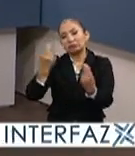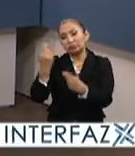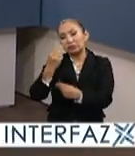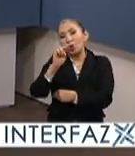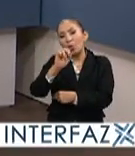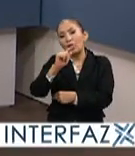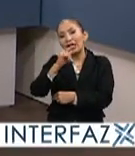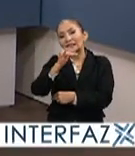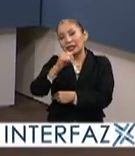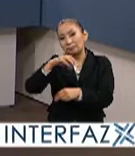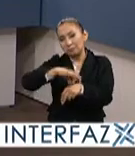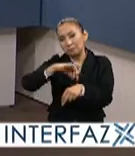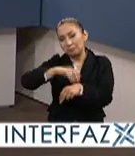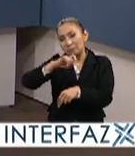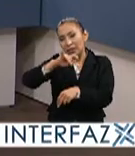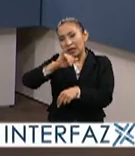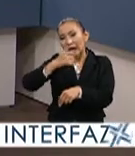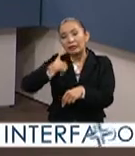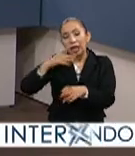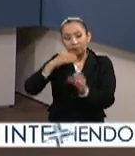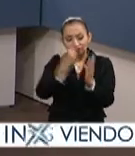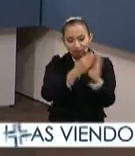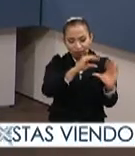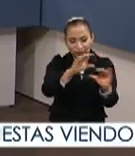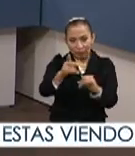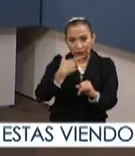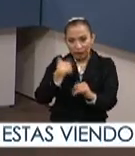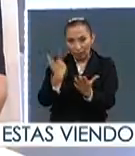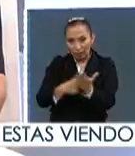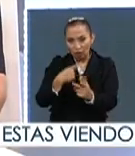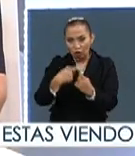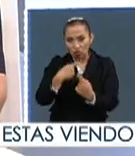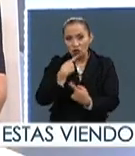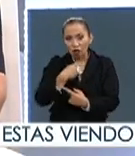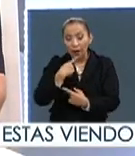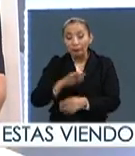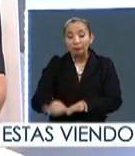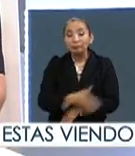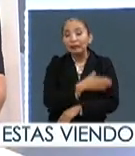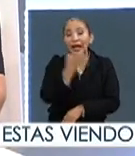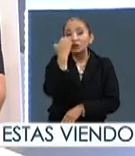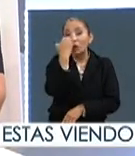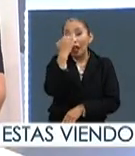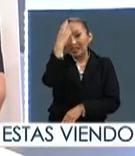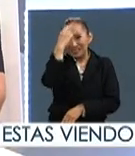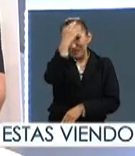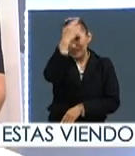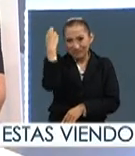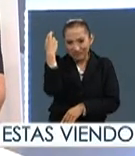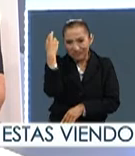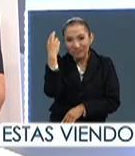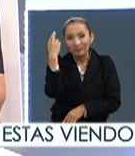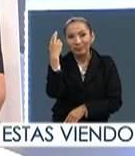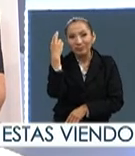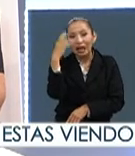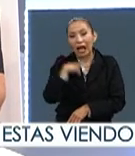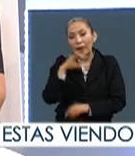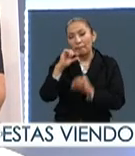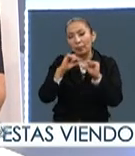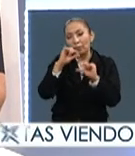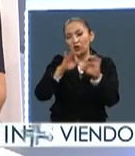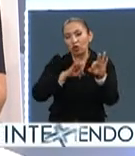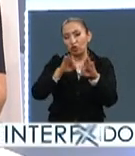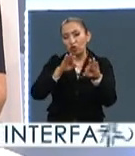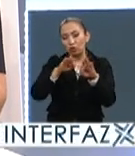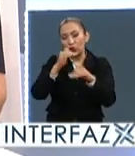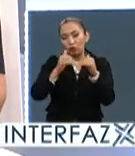Entonces son las dos vertientes de formación de personal sanitario en la Cruz Roja. Las escuelas de enfermería han venido